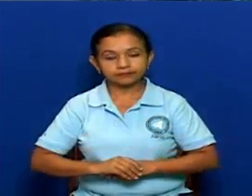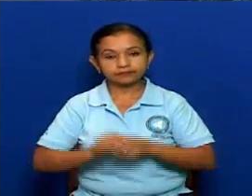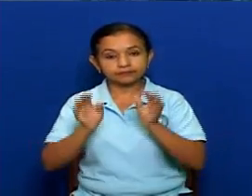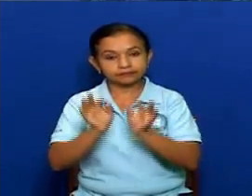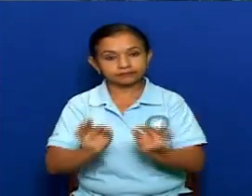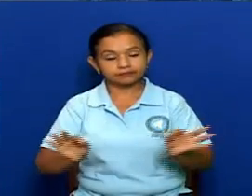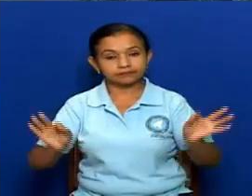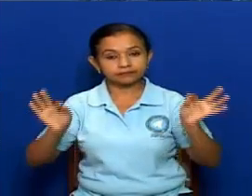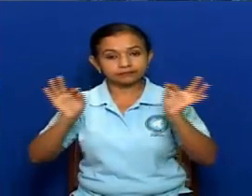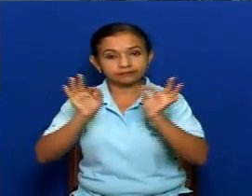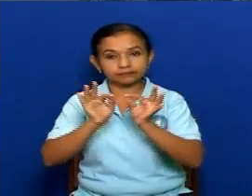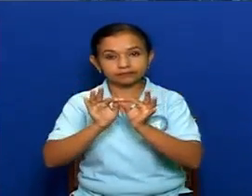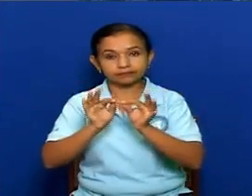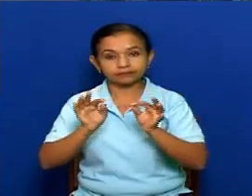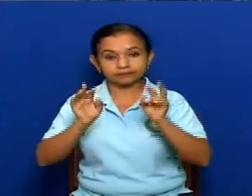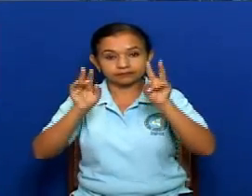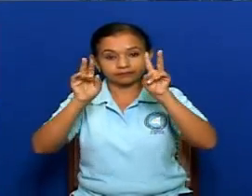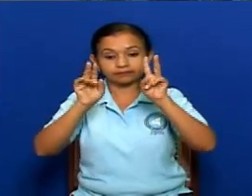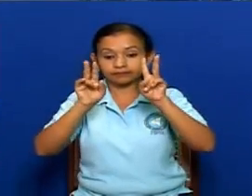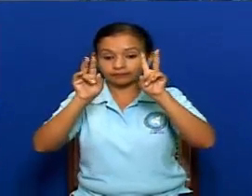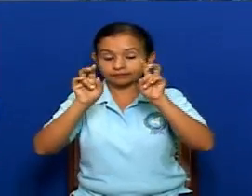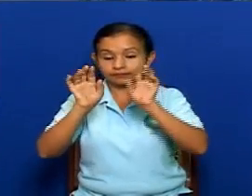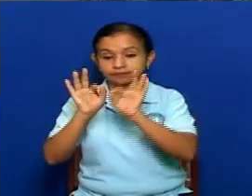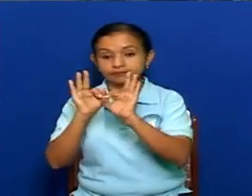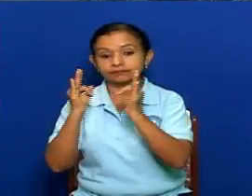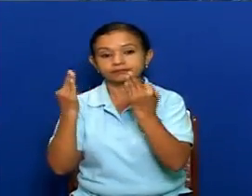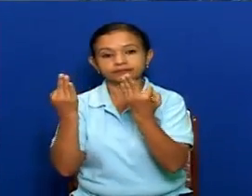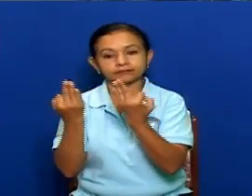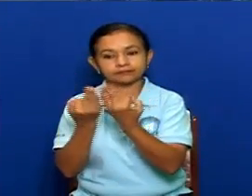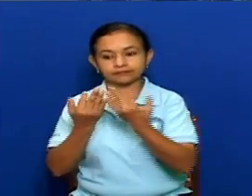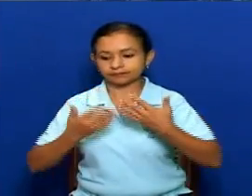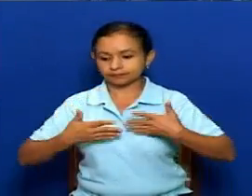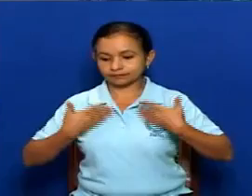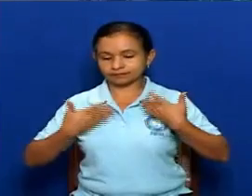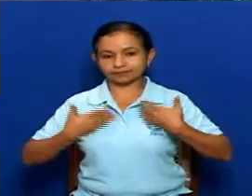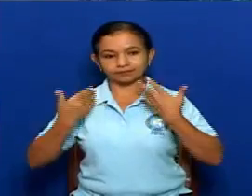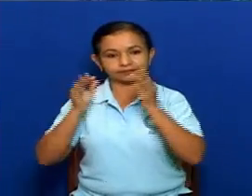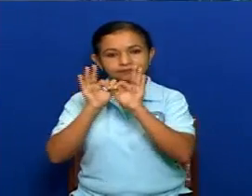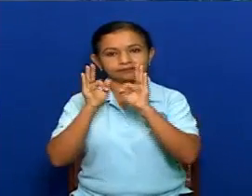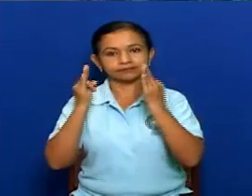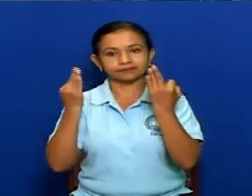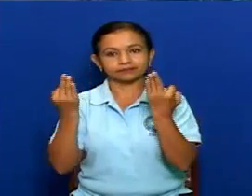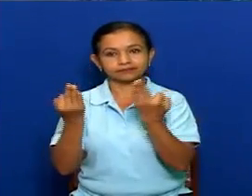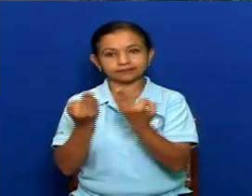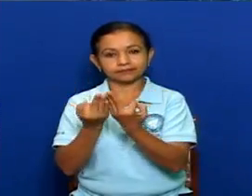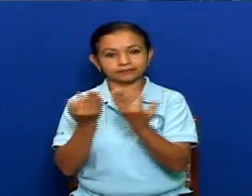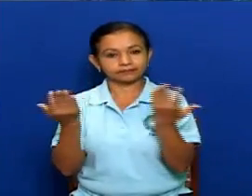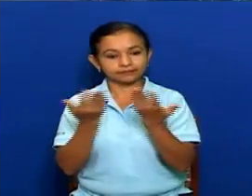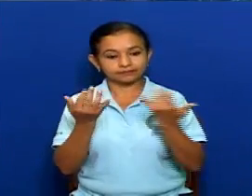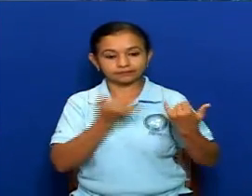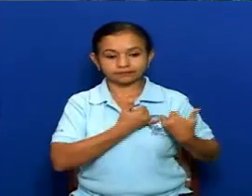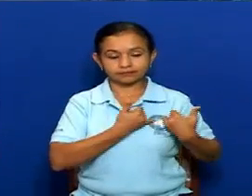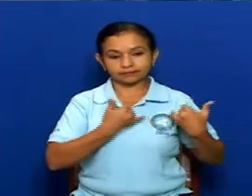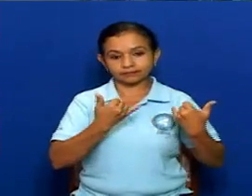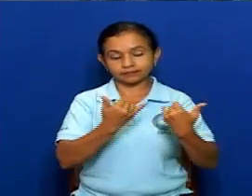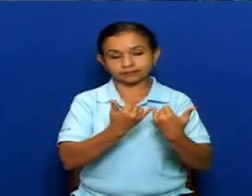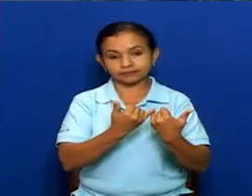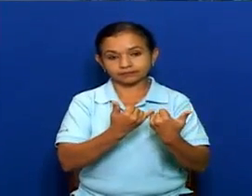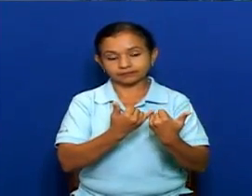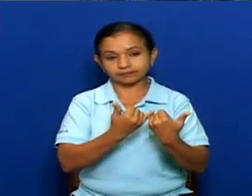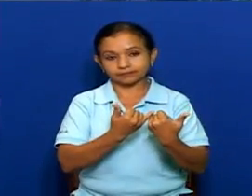principalmente el contento de la familia, la satisfacción de la familia de ver cómo la institución, una de las